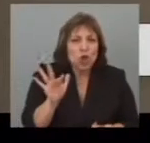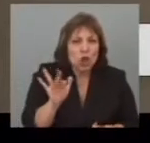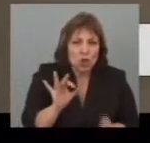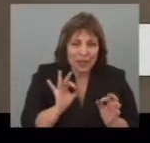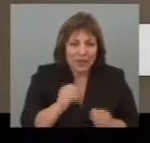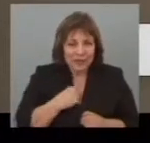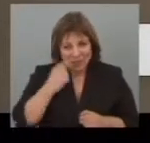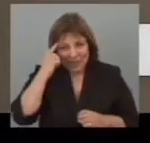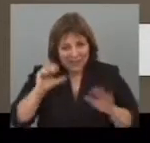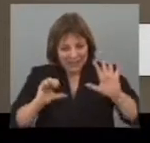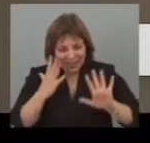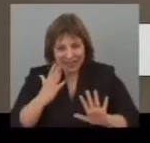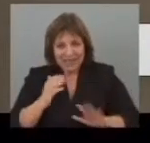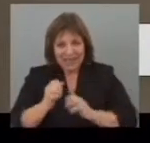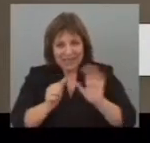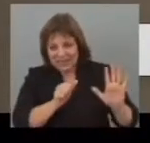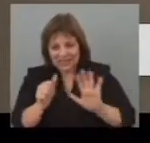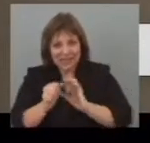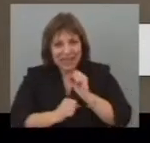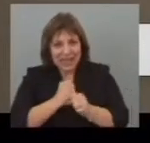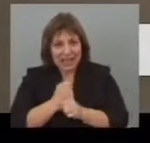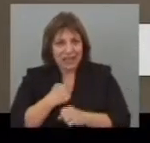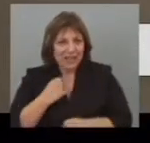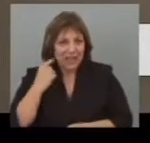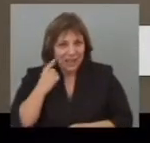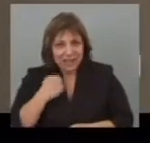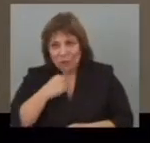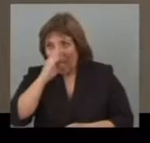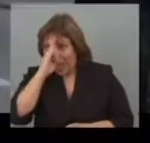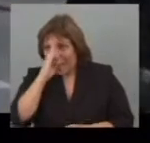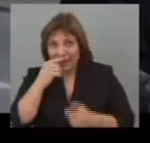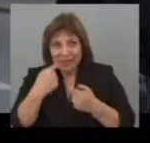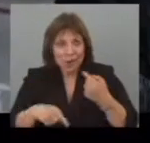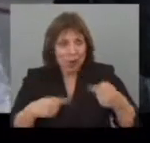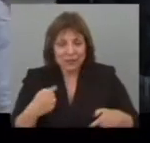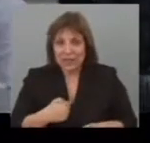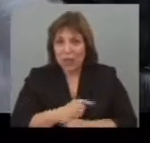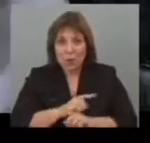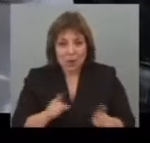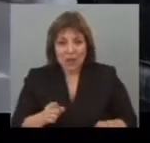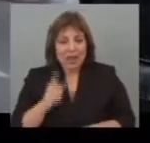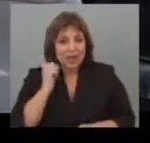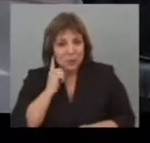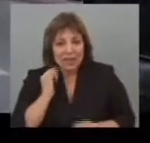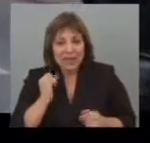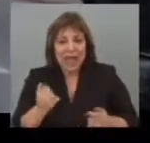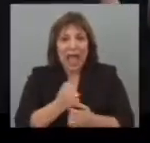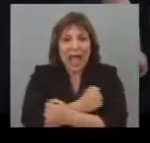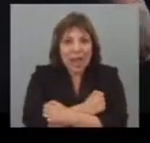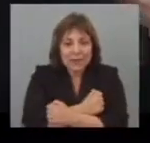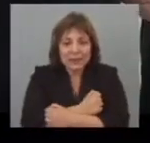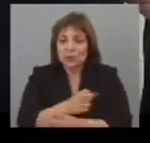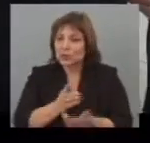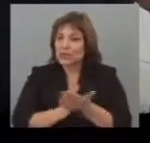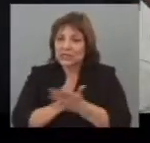pensé que a los 65, a los 66 años, yo pudiera estar aprendiendo cosas. Escuchar y abrazar son dos gestos que están